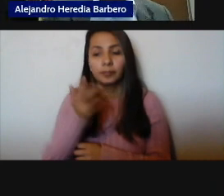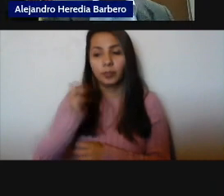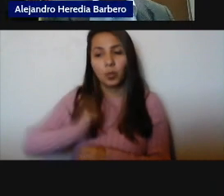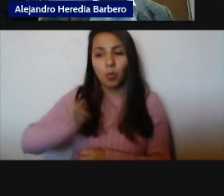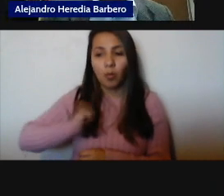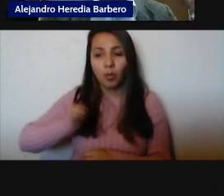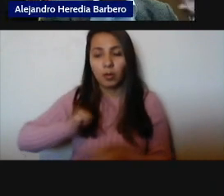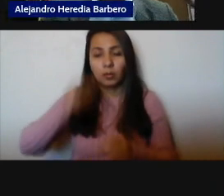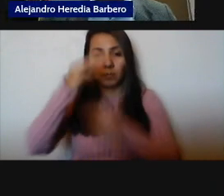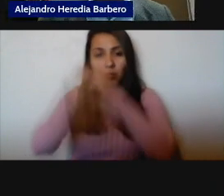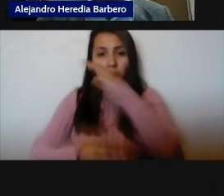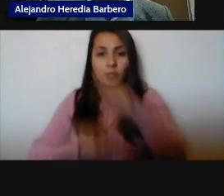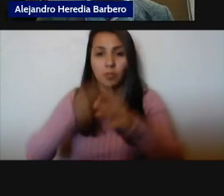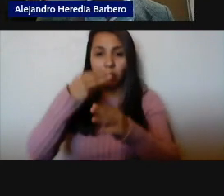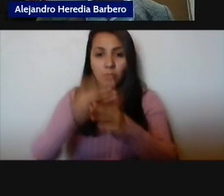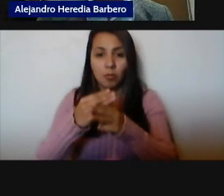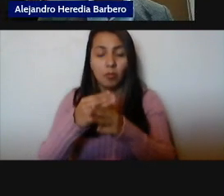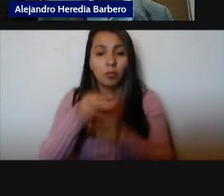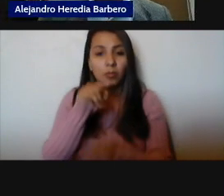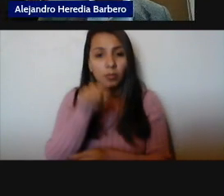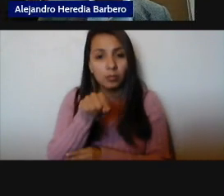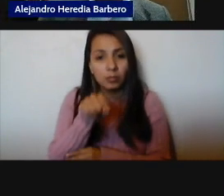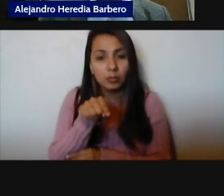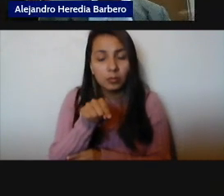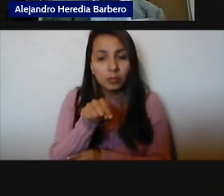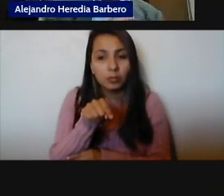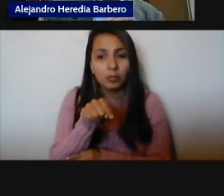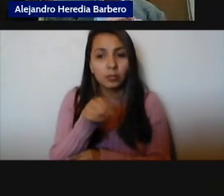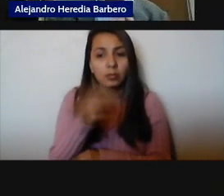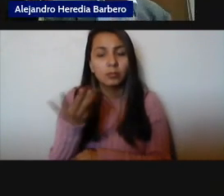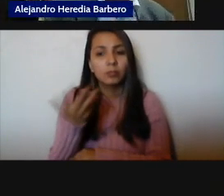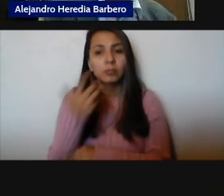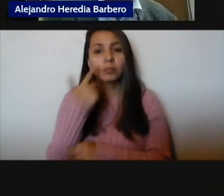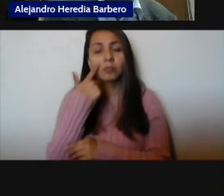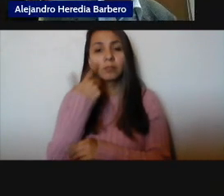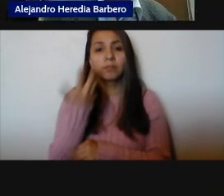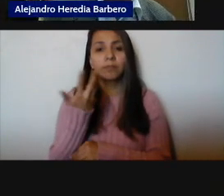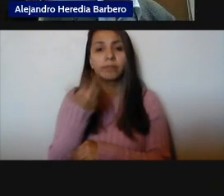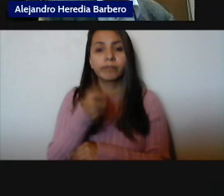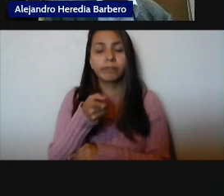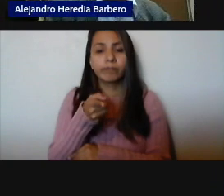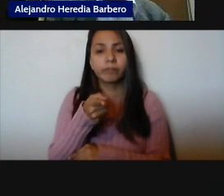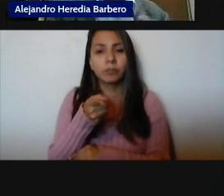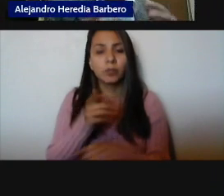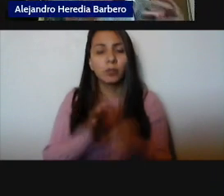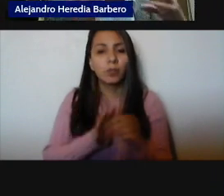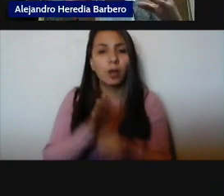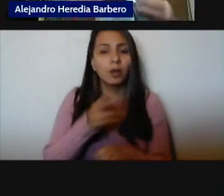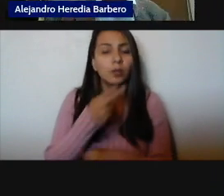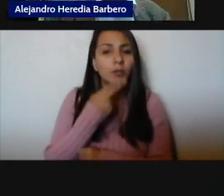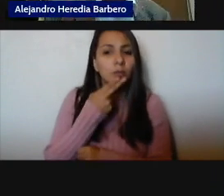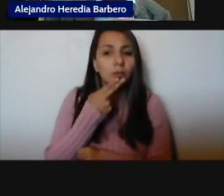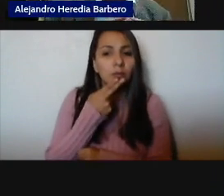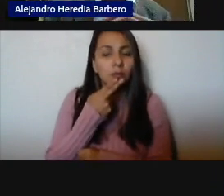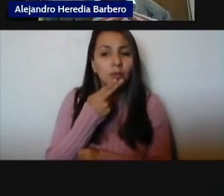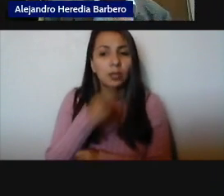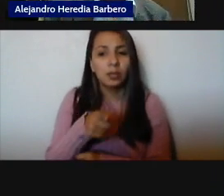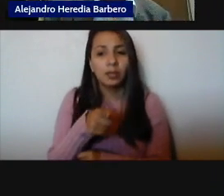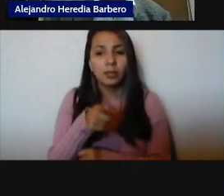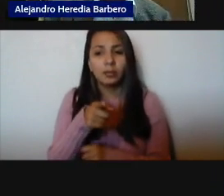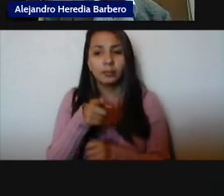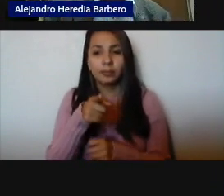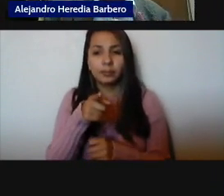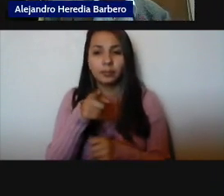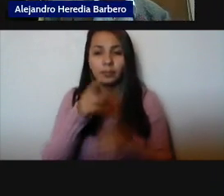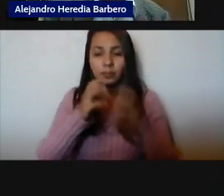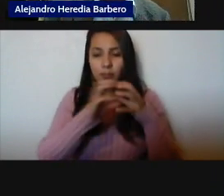las características que asumimos que estuvieron en la Tierra primitiva y ver qué funcionalidad tuvieron mis compuestos de